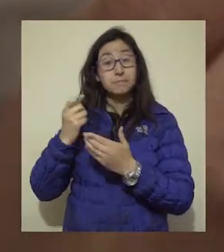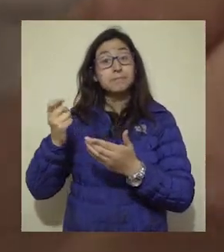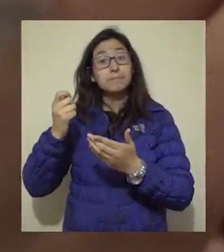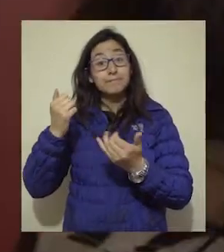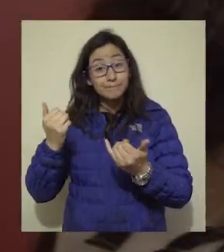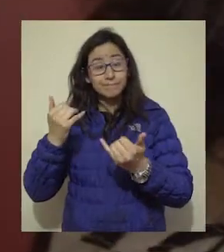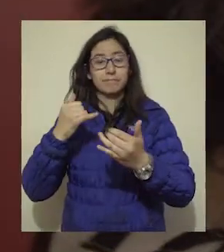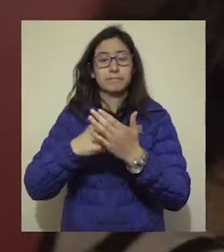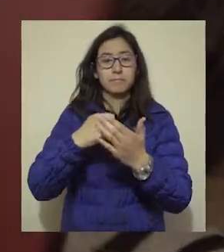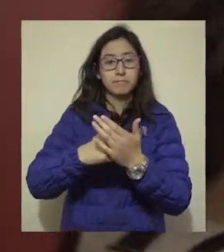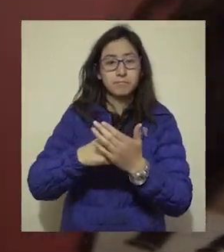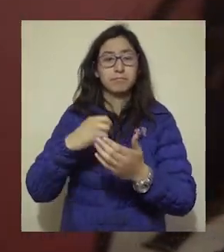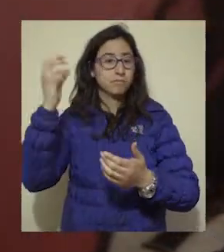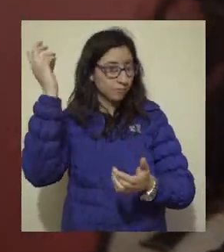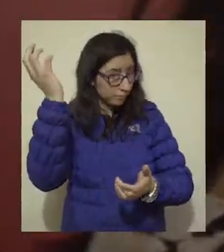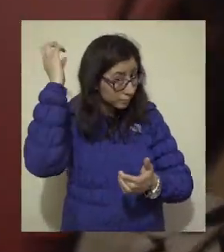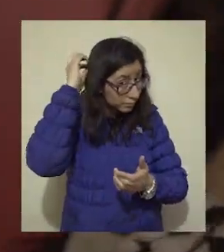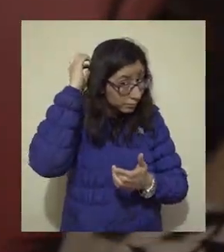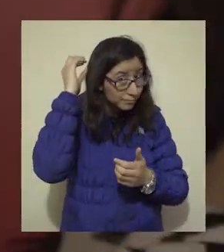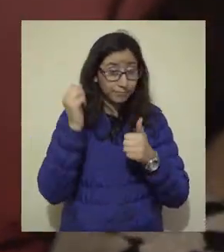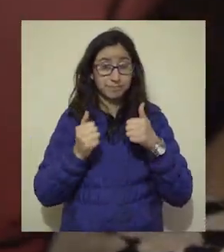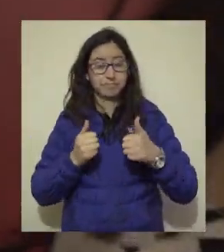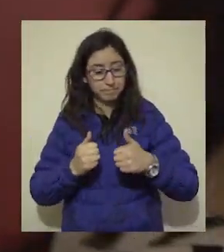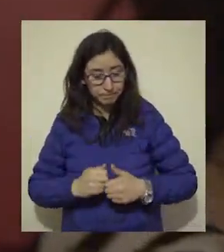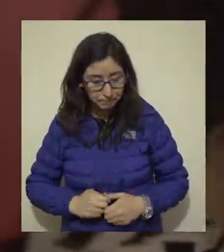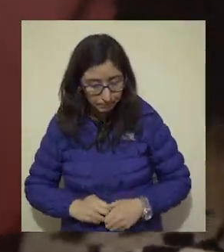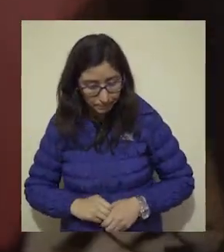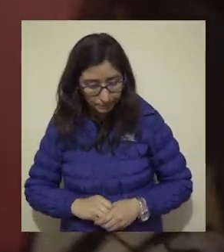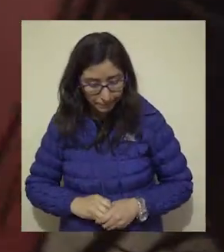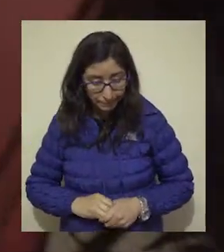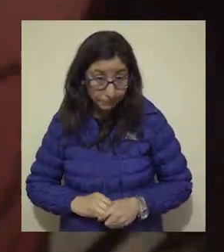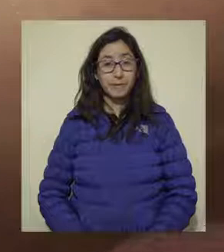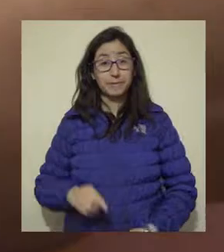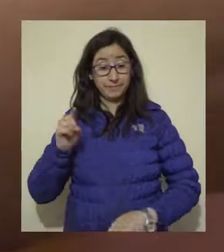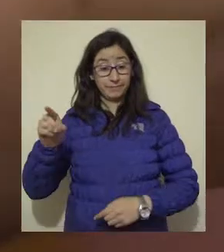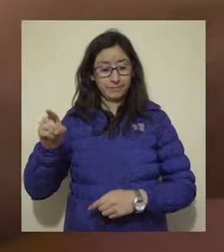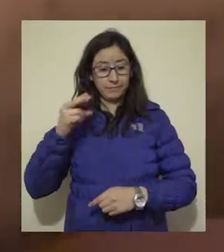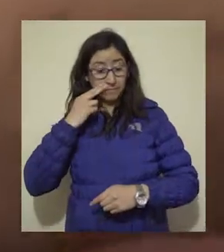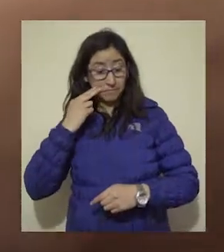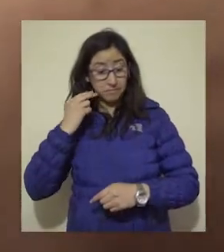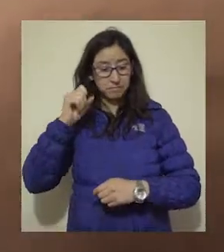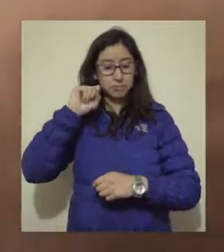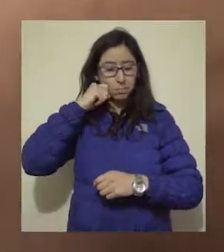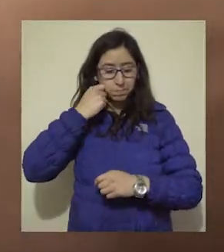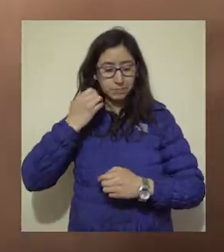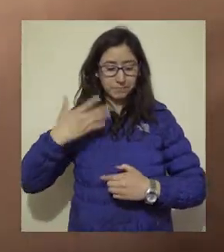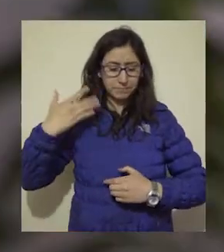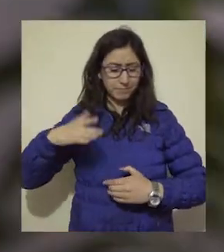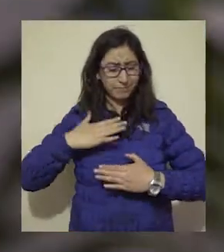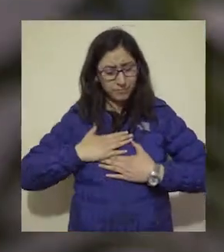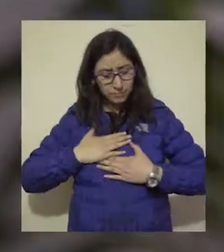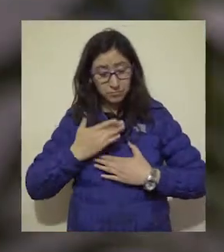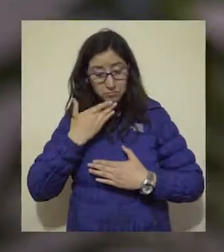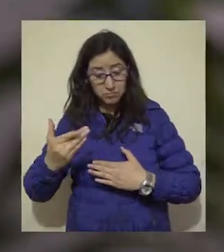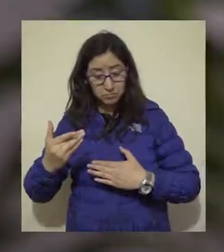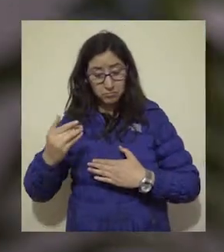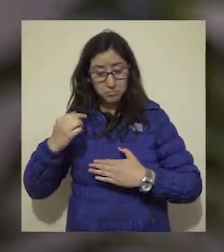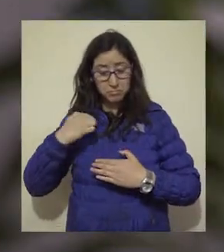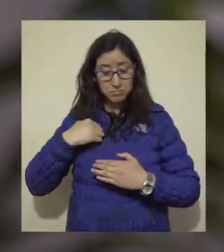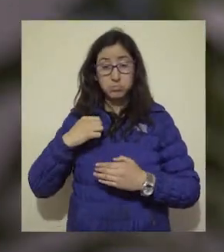pudiera realizarse, para que pudieran comprarme lo que yo necesitaba. Él significó algo muy importante